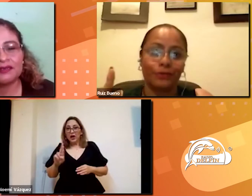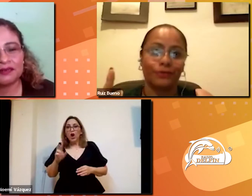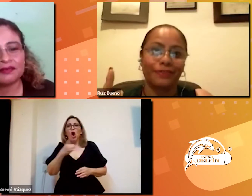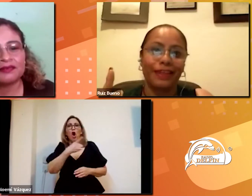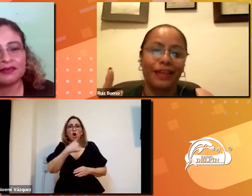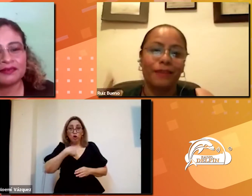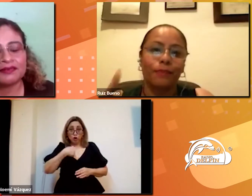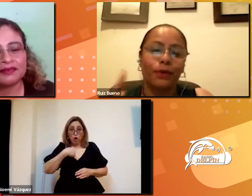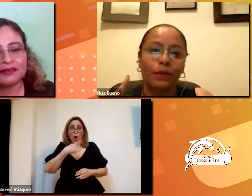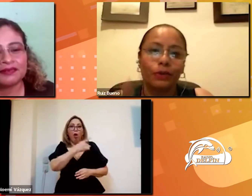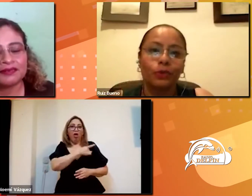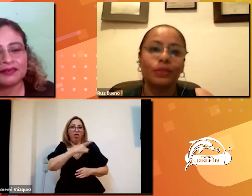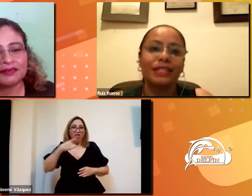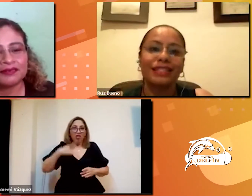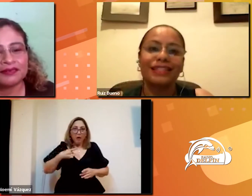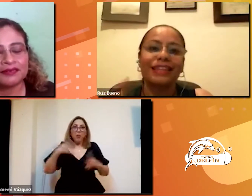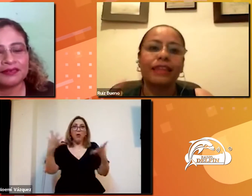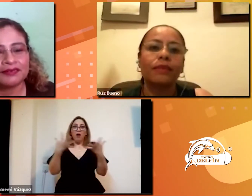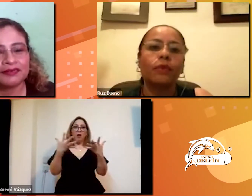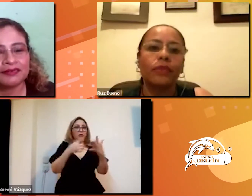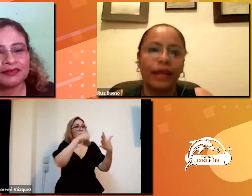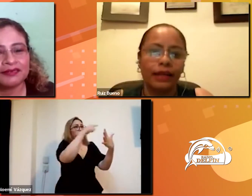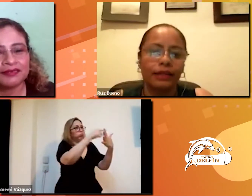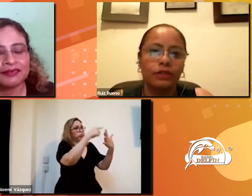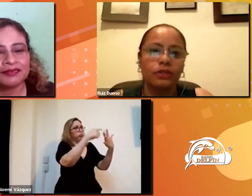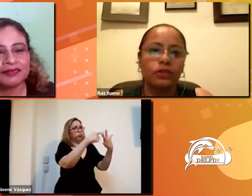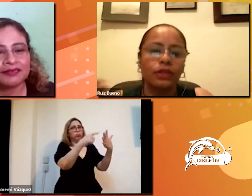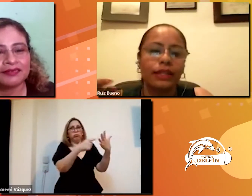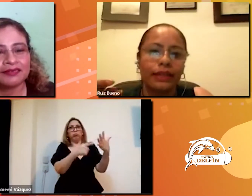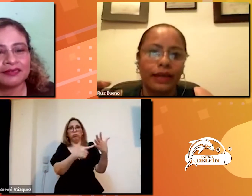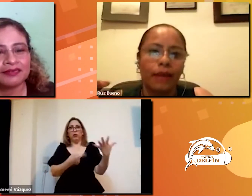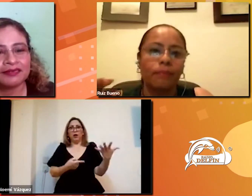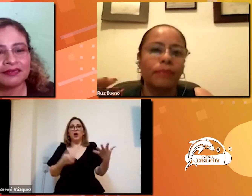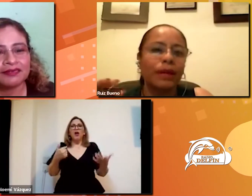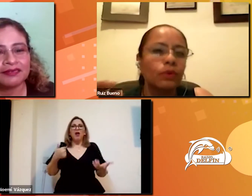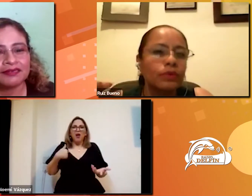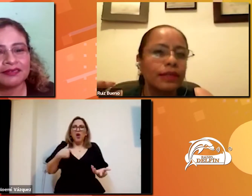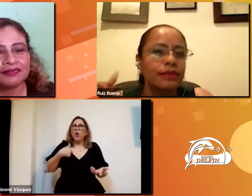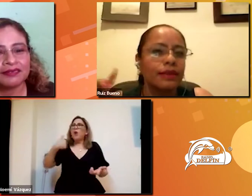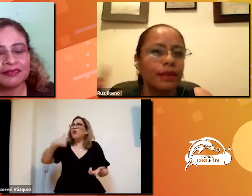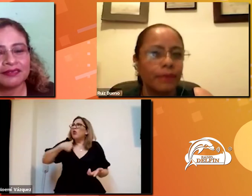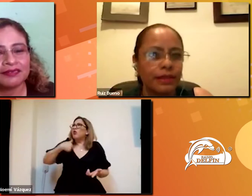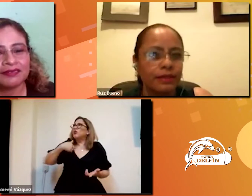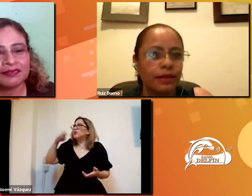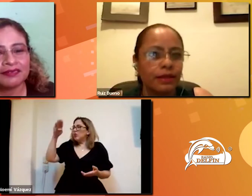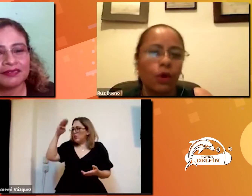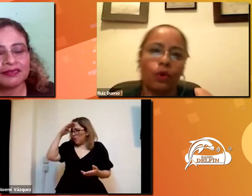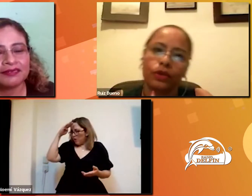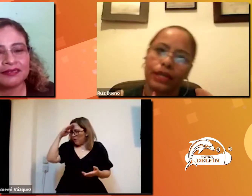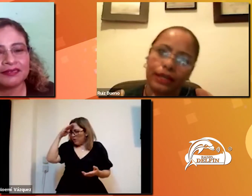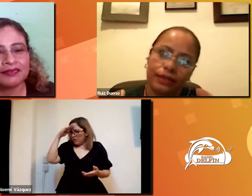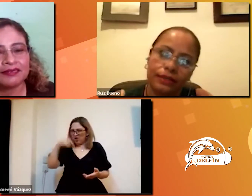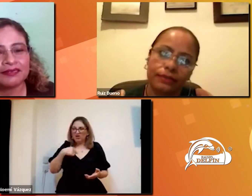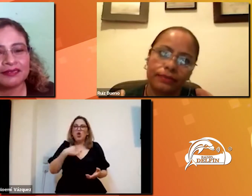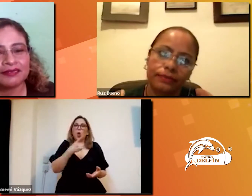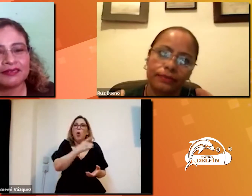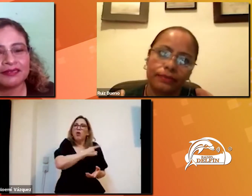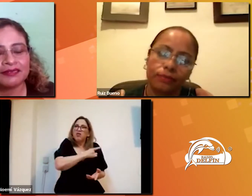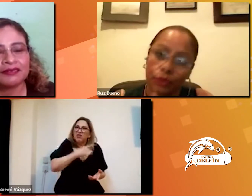con eso, porque cuando tú dices, es que debo de, yo te diría, pregúntate si debes o